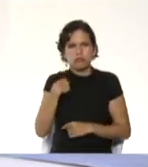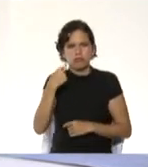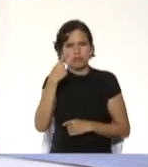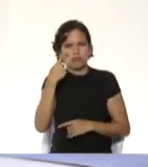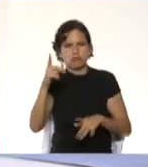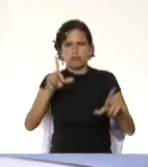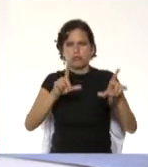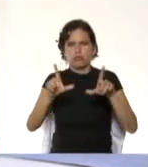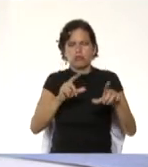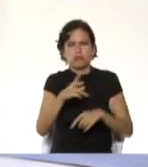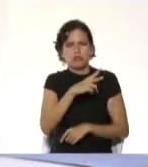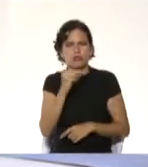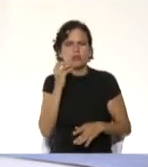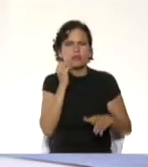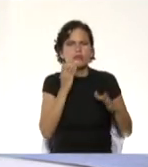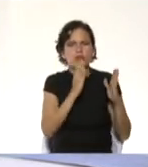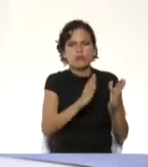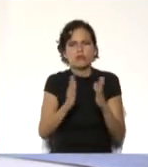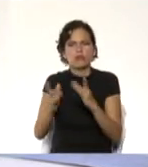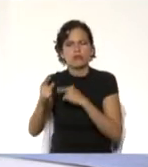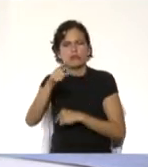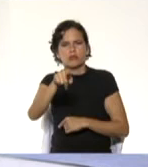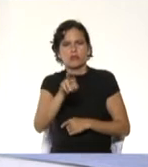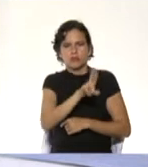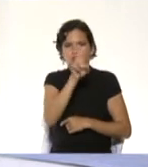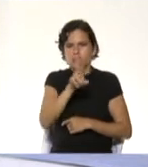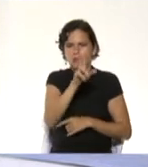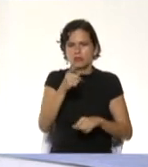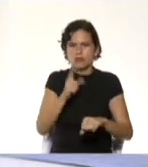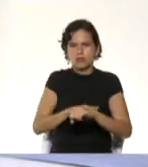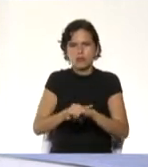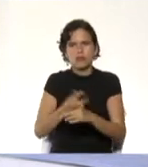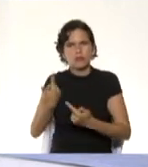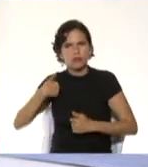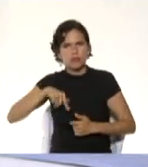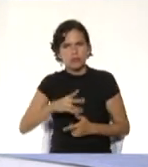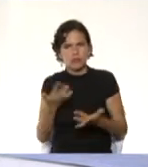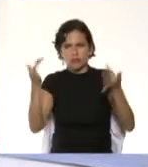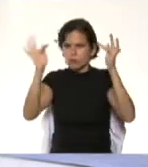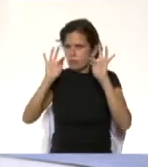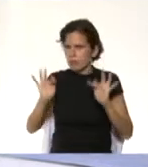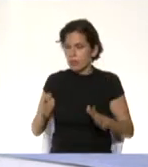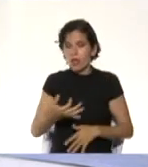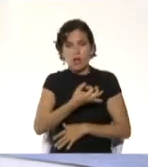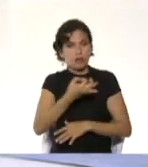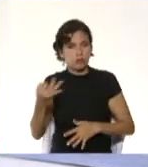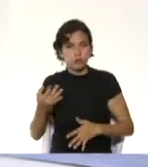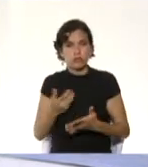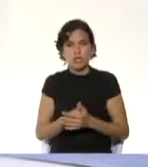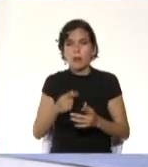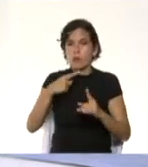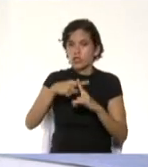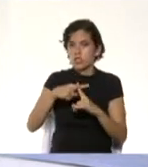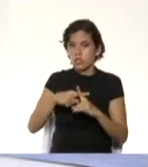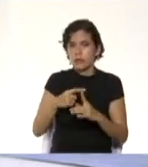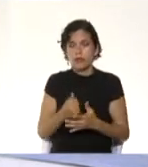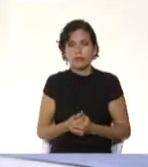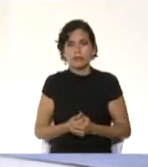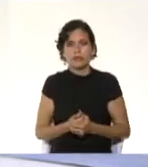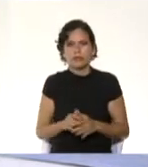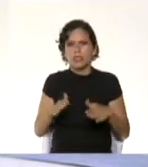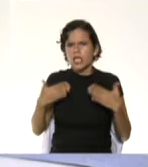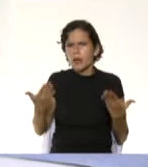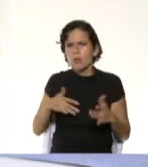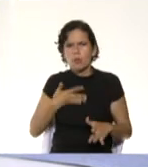manera negativa, viendo televisión, no organizándonos. Entonces, ese uso del tiempo debe ser de